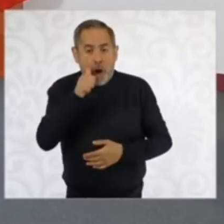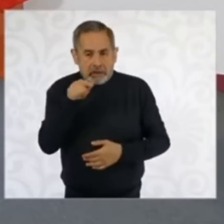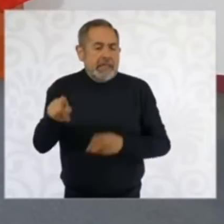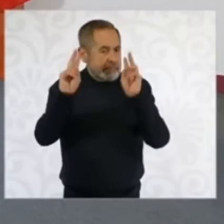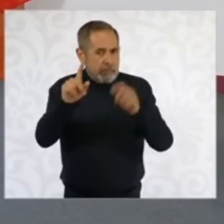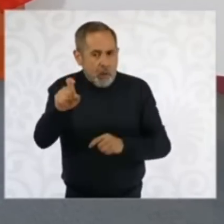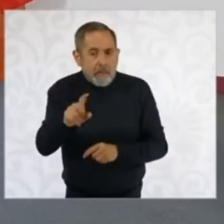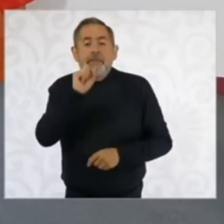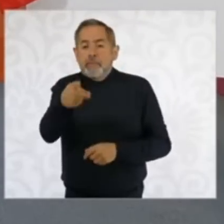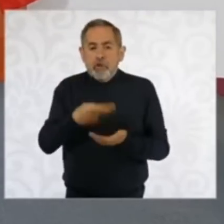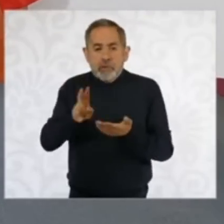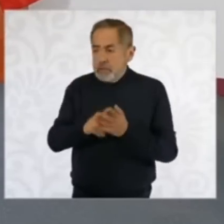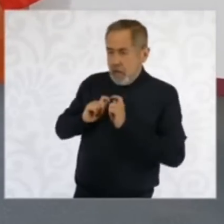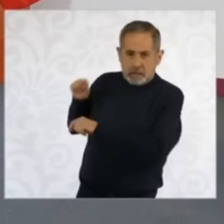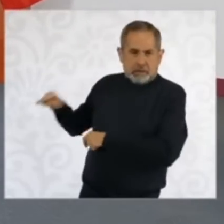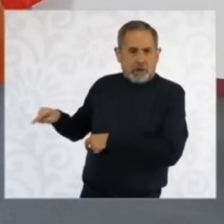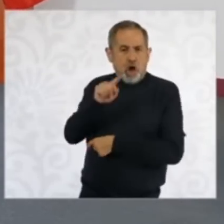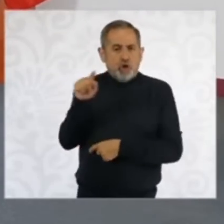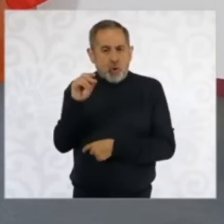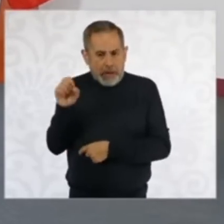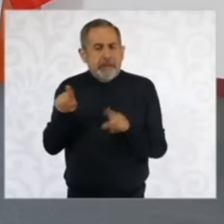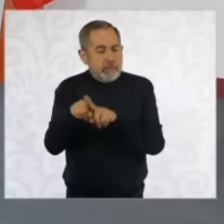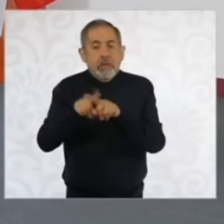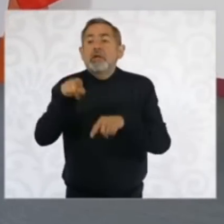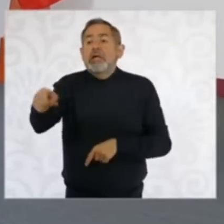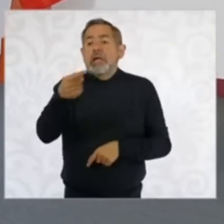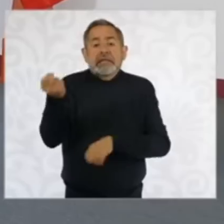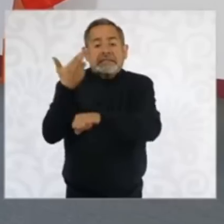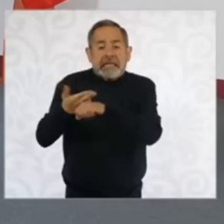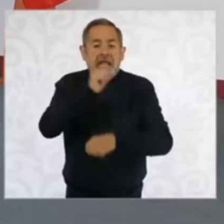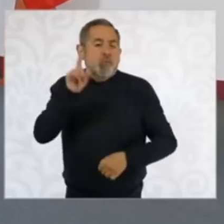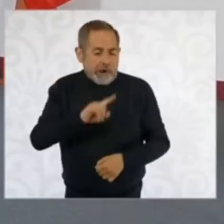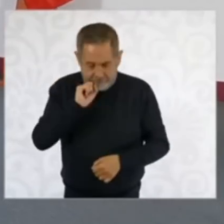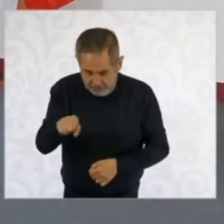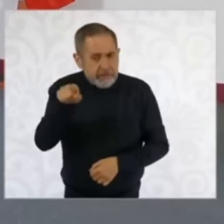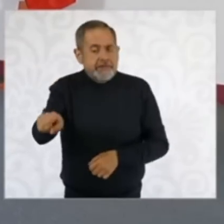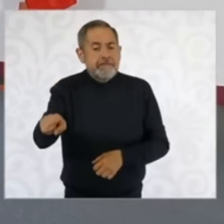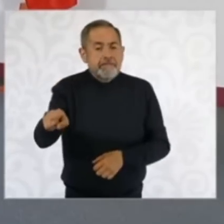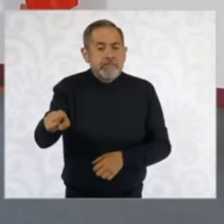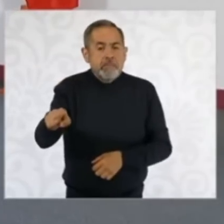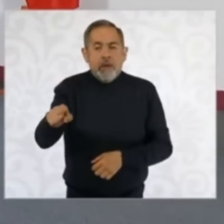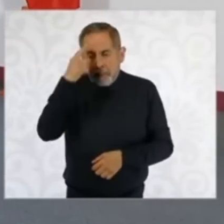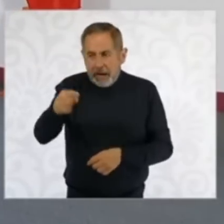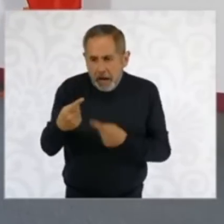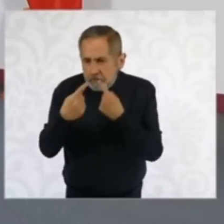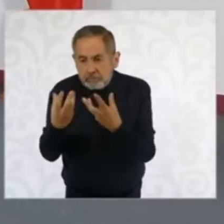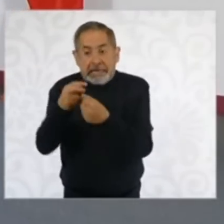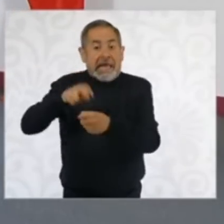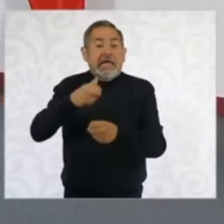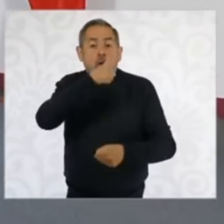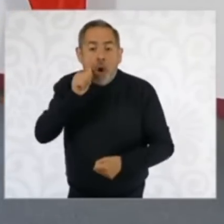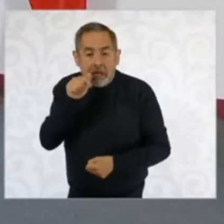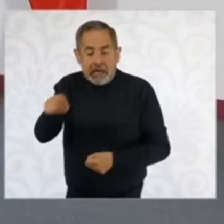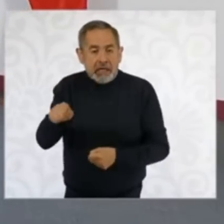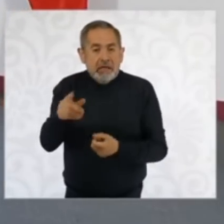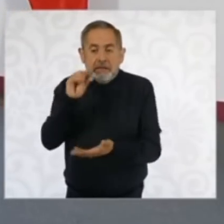agua, me comprometí, que lo está trabajando Zoe, con la Secretaría de las Mujeres, a desarrollar centros